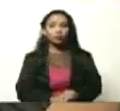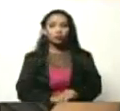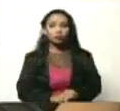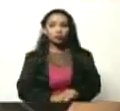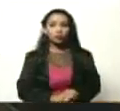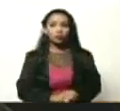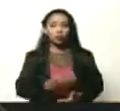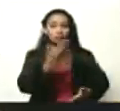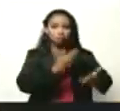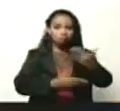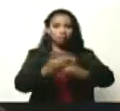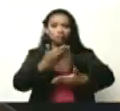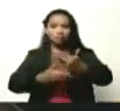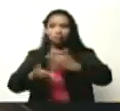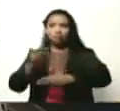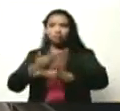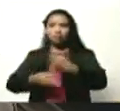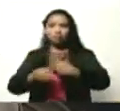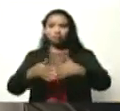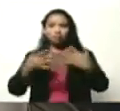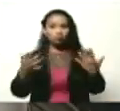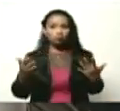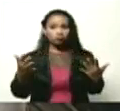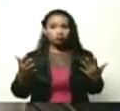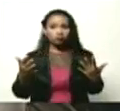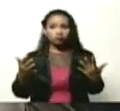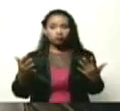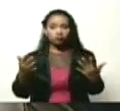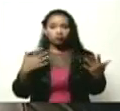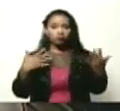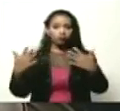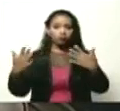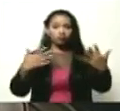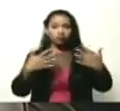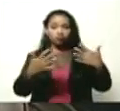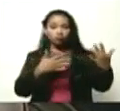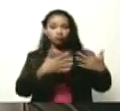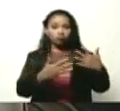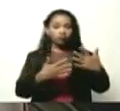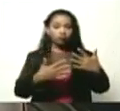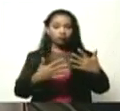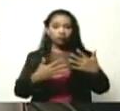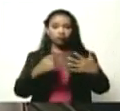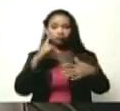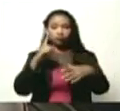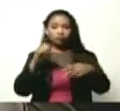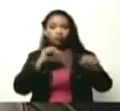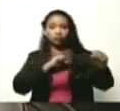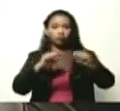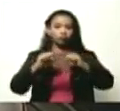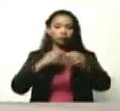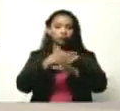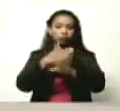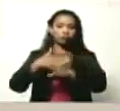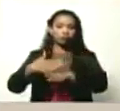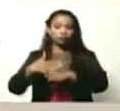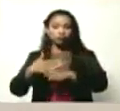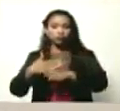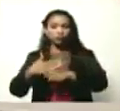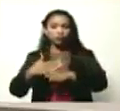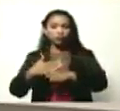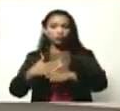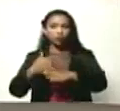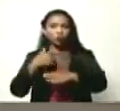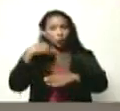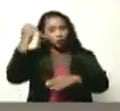de intercambio y de interrelación, de una dinámica compartida. Yo creo que la